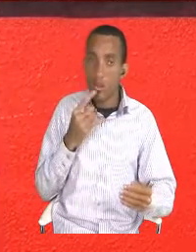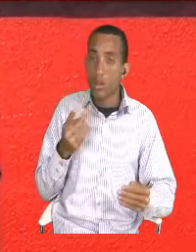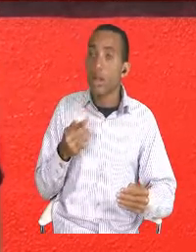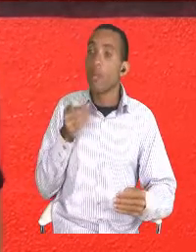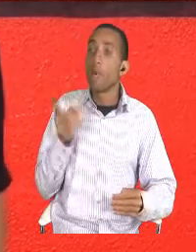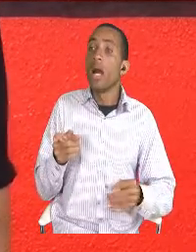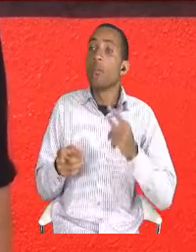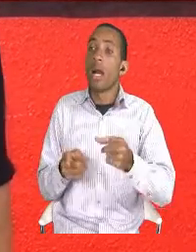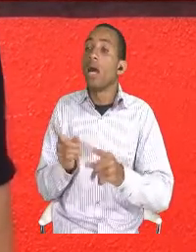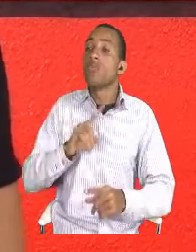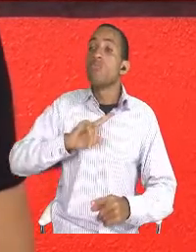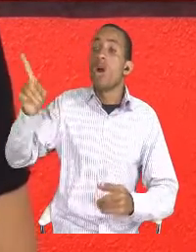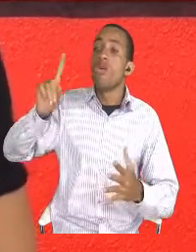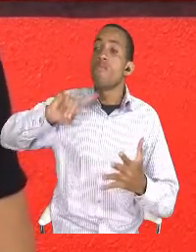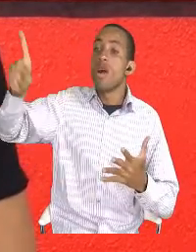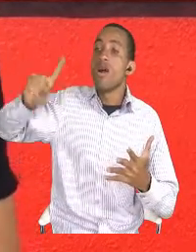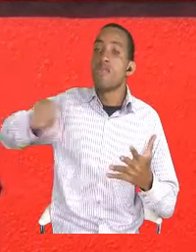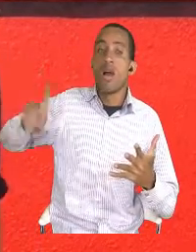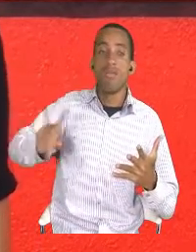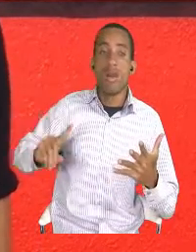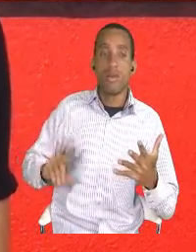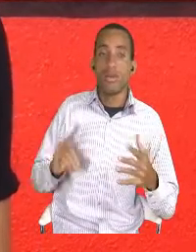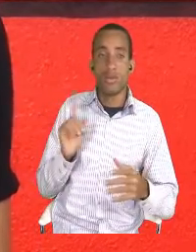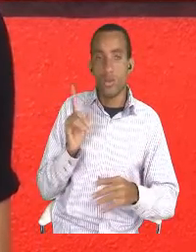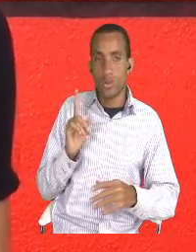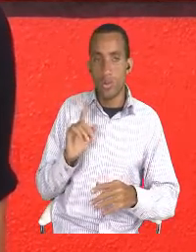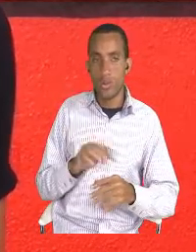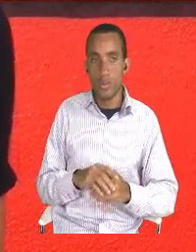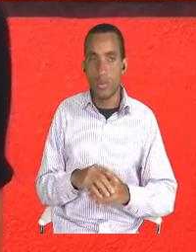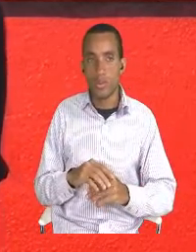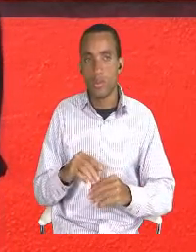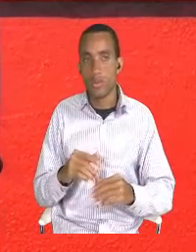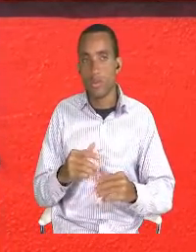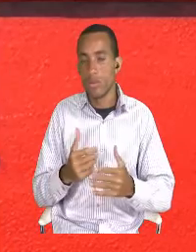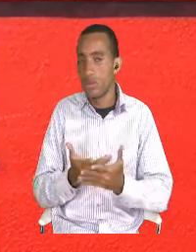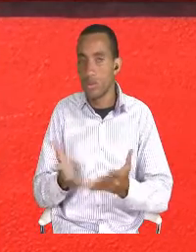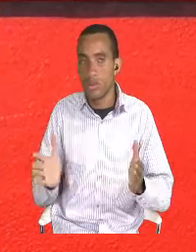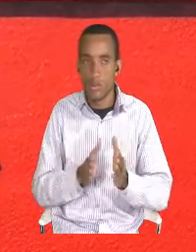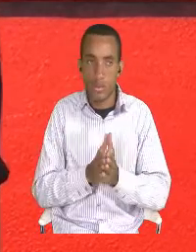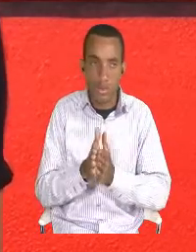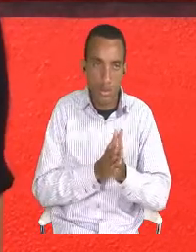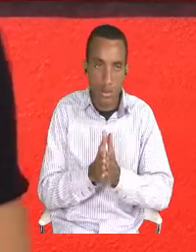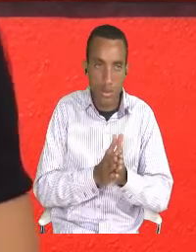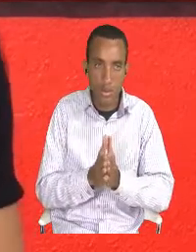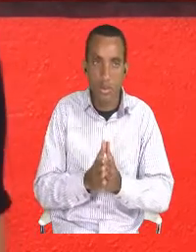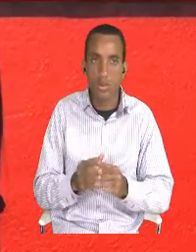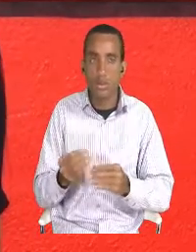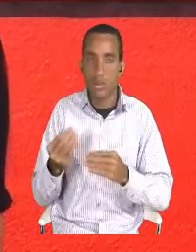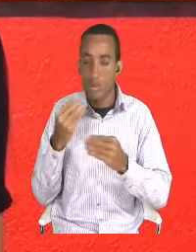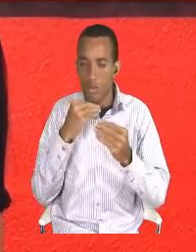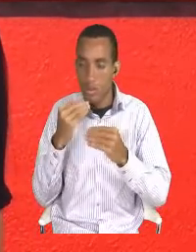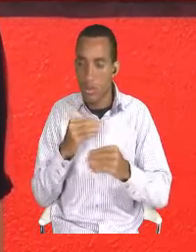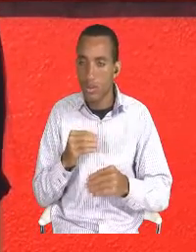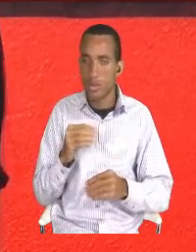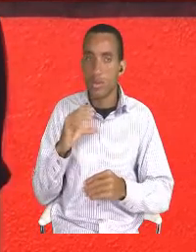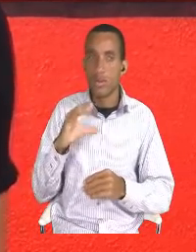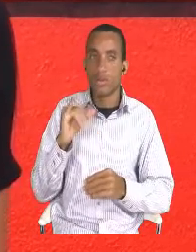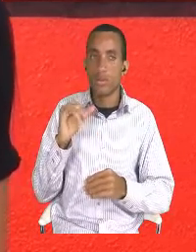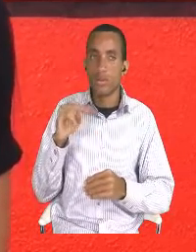en contra de eso. A mí me gusta mucho el chocolate y trato de convertirlo de varias maneras. Y de vez en cuando me como uno de cinnamon, que es